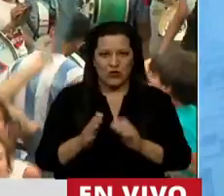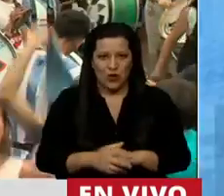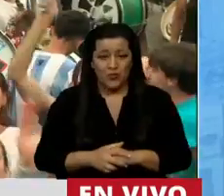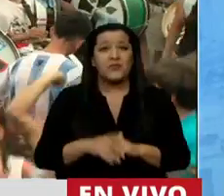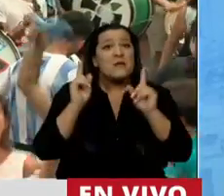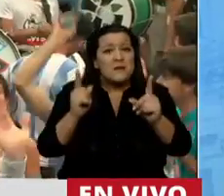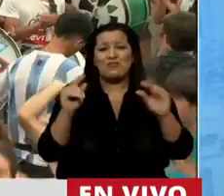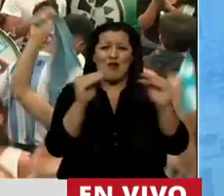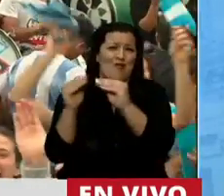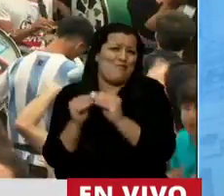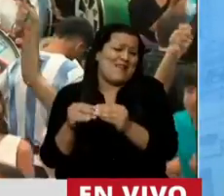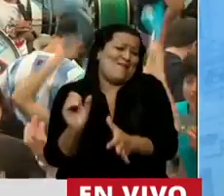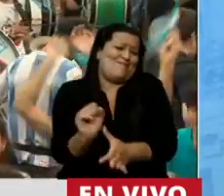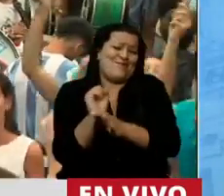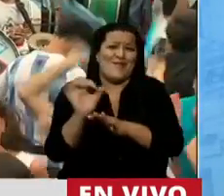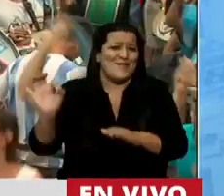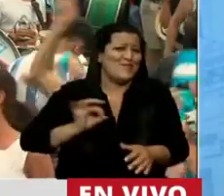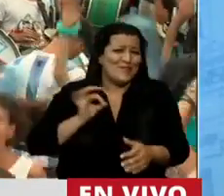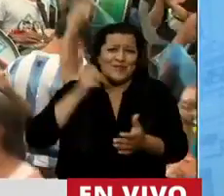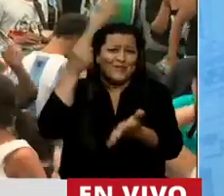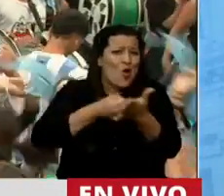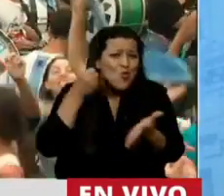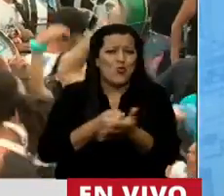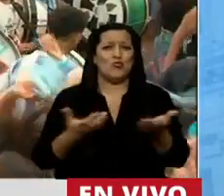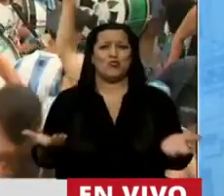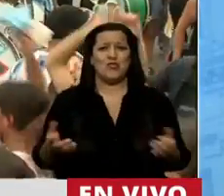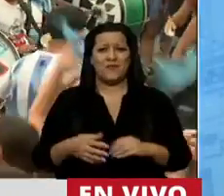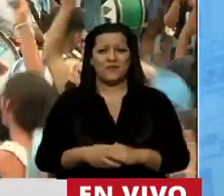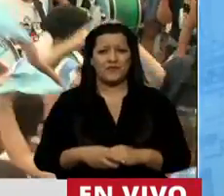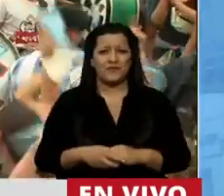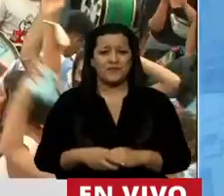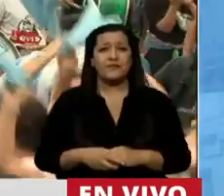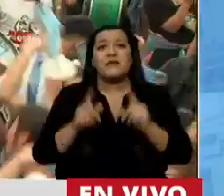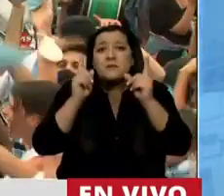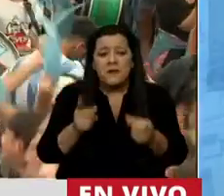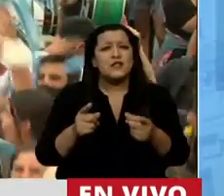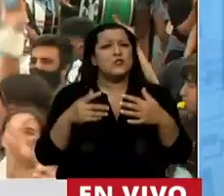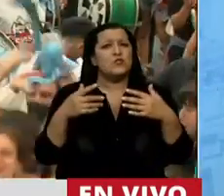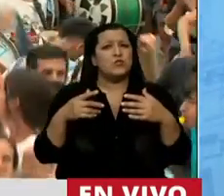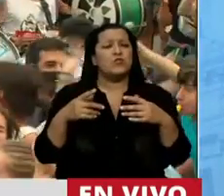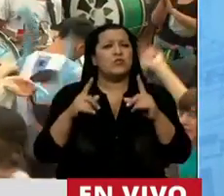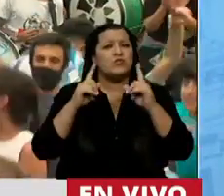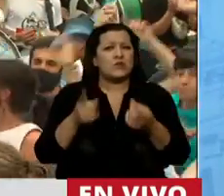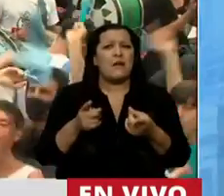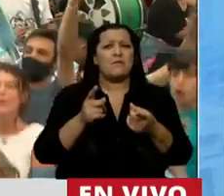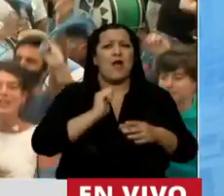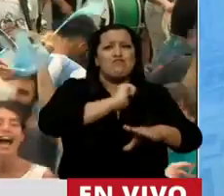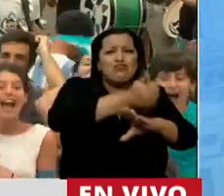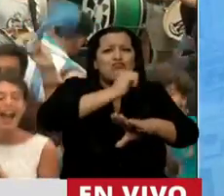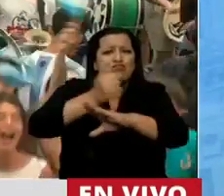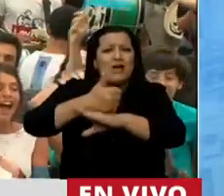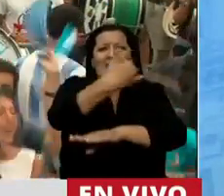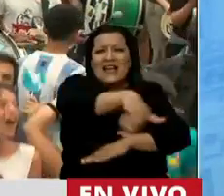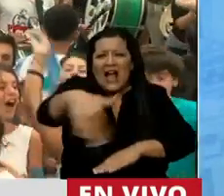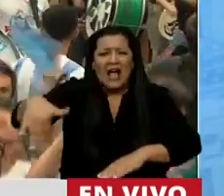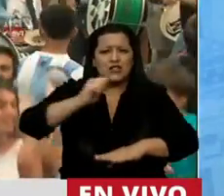compañeras históricas con una enorme trayectoria de lucha, con una presencia muy importante en las calles que se